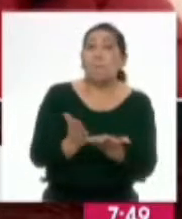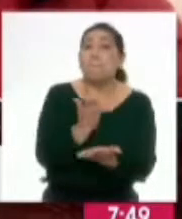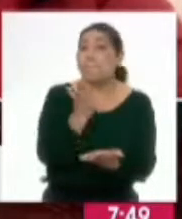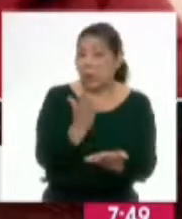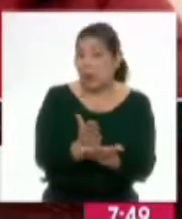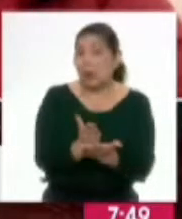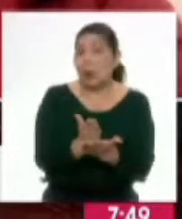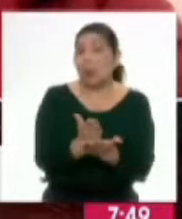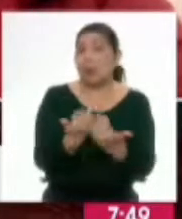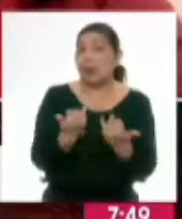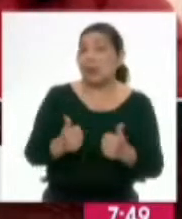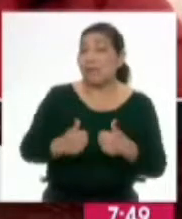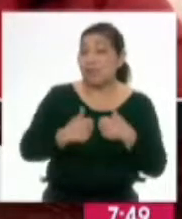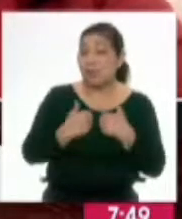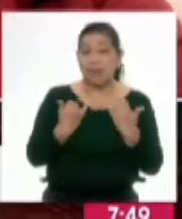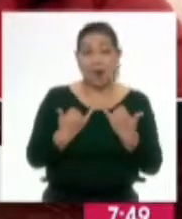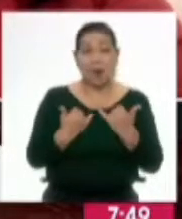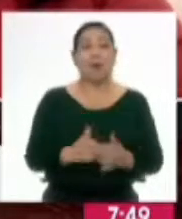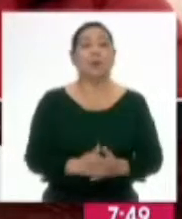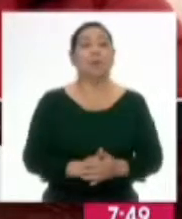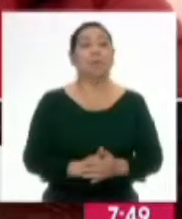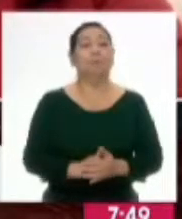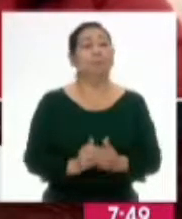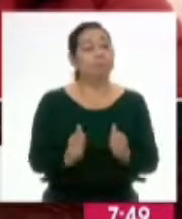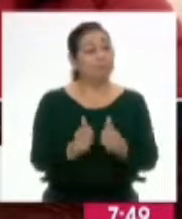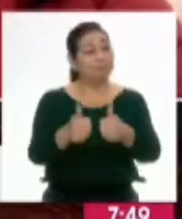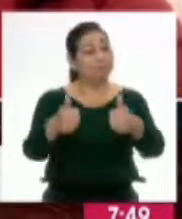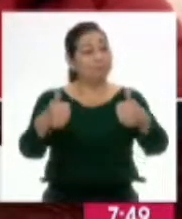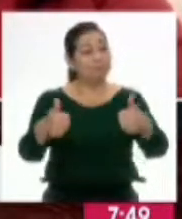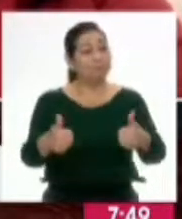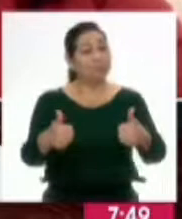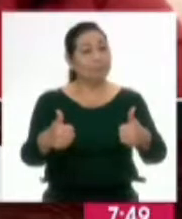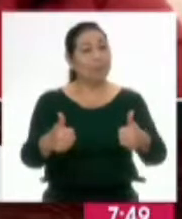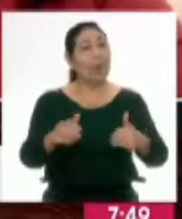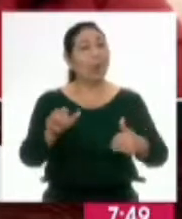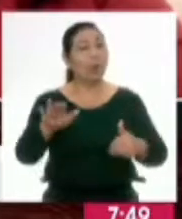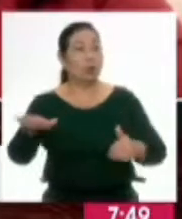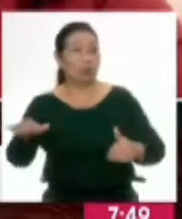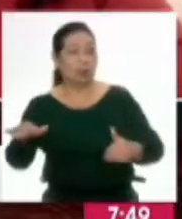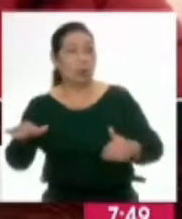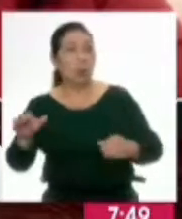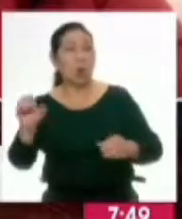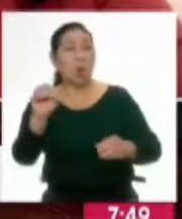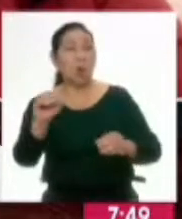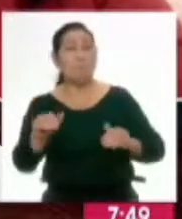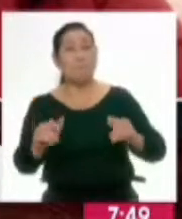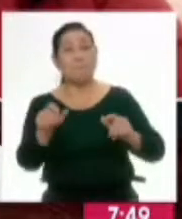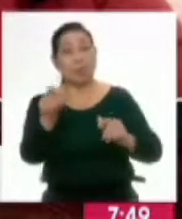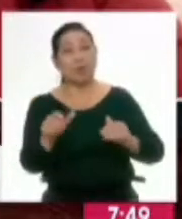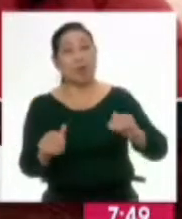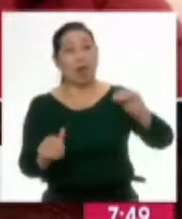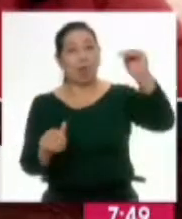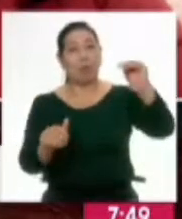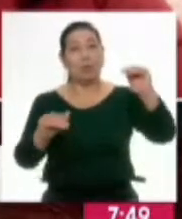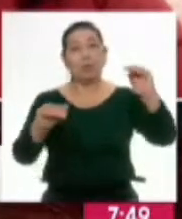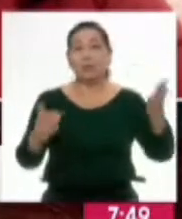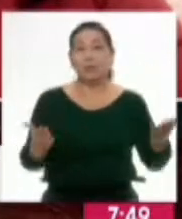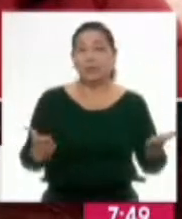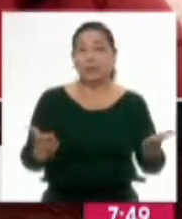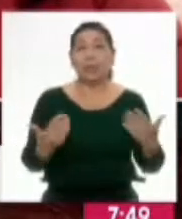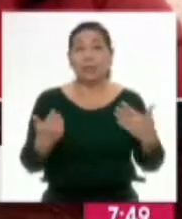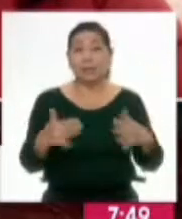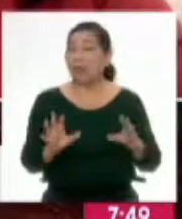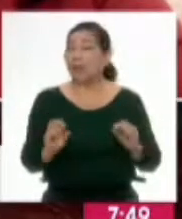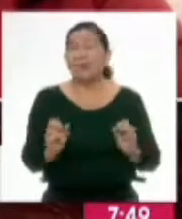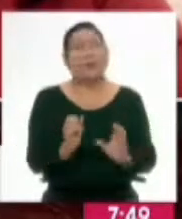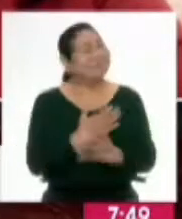dificultades, como la que estamos viviendo hoy en día. Separemos la conversación entre adultos y niños. Comencemos por los adultos. Hay esta sensación de que ya